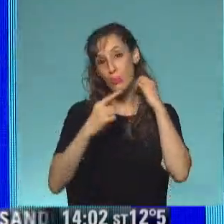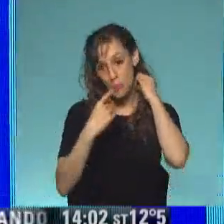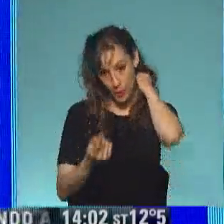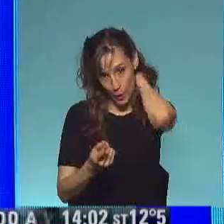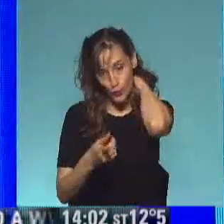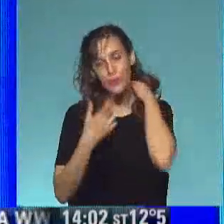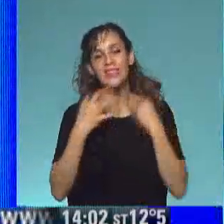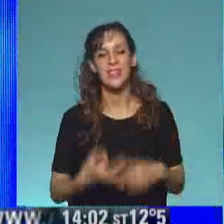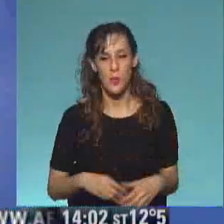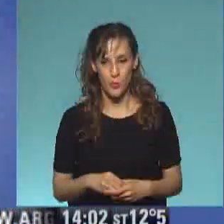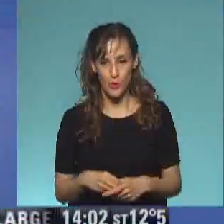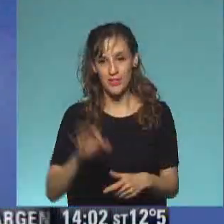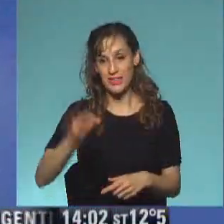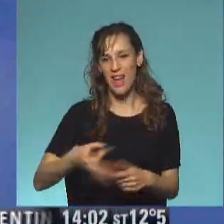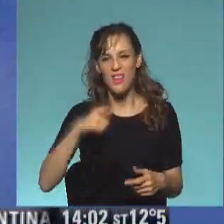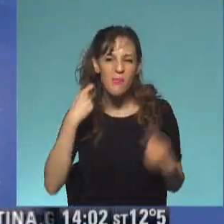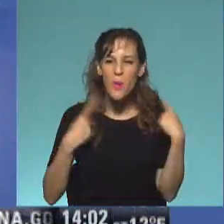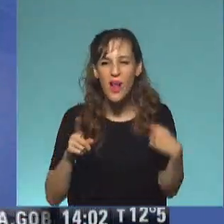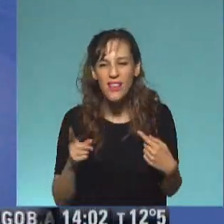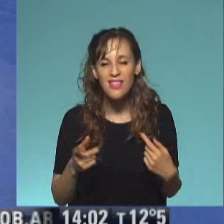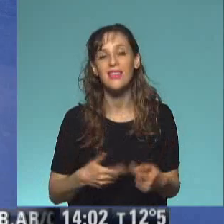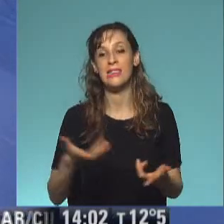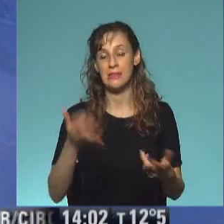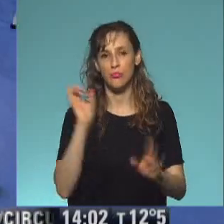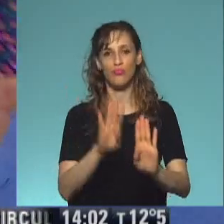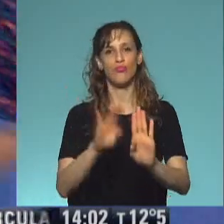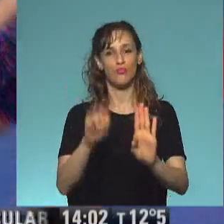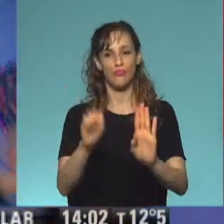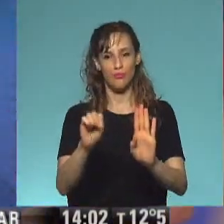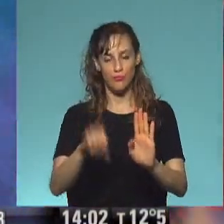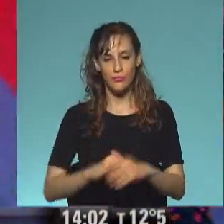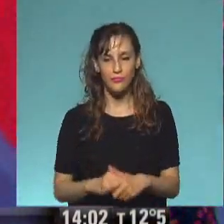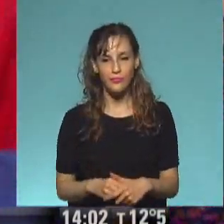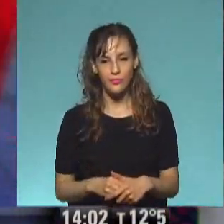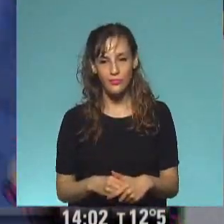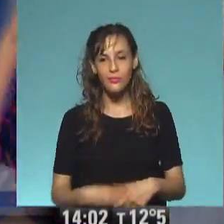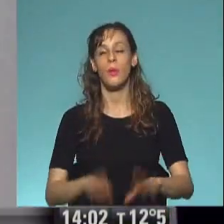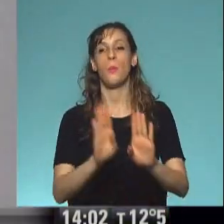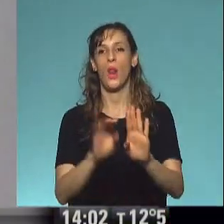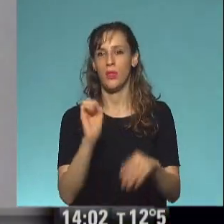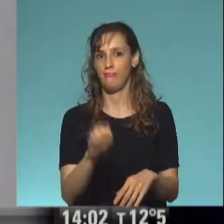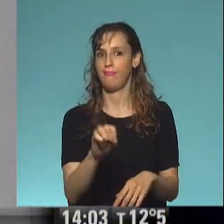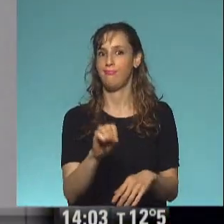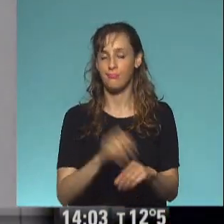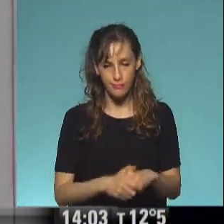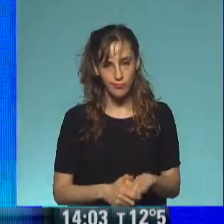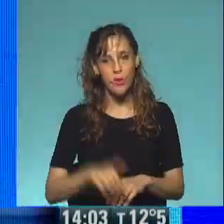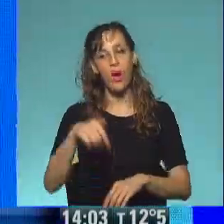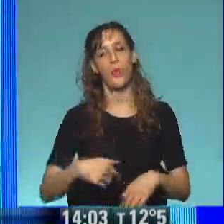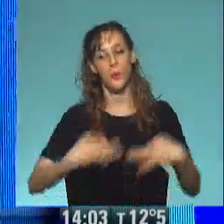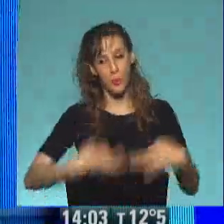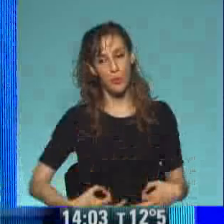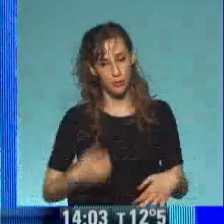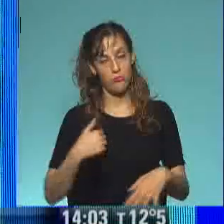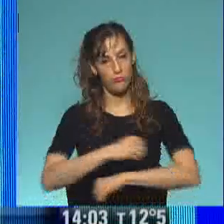darnos... ¿Qué animal habrás visto? Mira, ¿ya está golpeando la puerta? Mira, escuchá. Hoy me quiero comportar en clase. Ahora que viene Nuria me